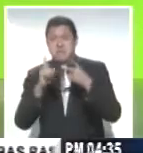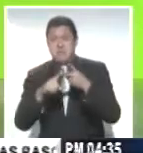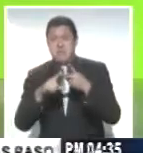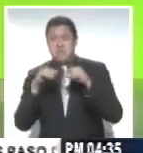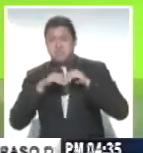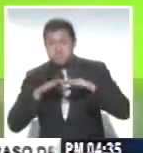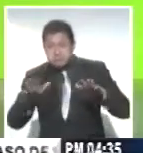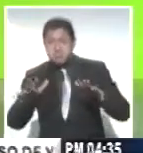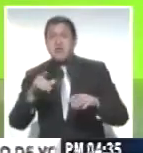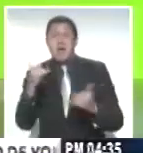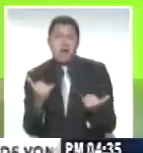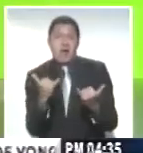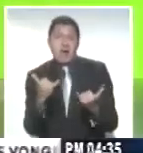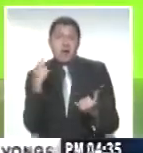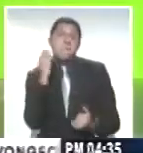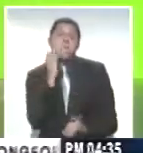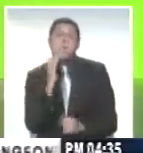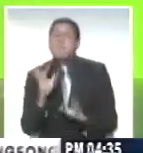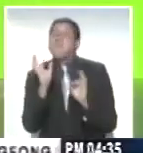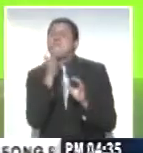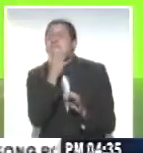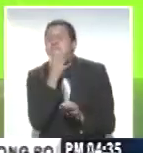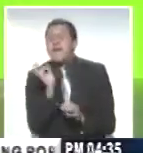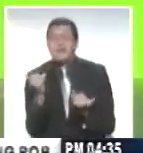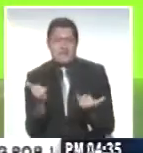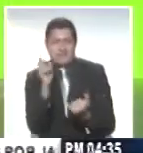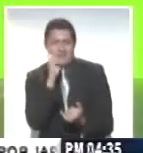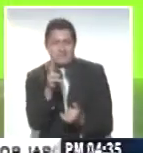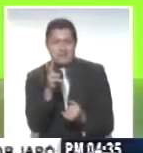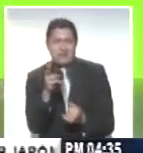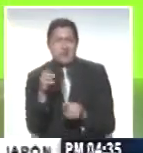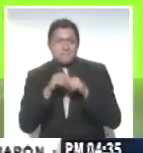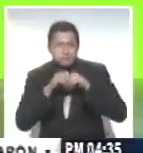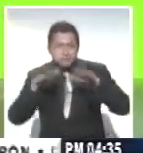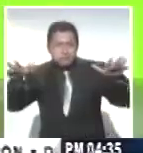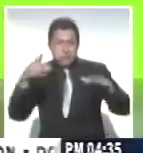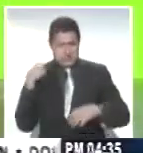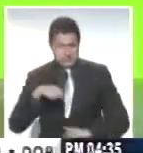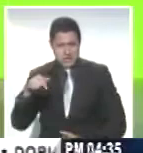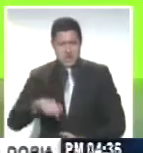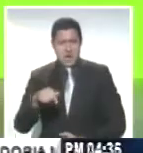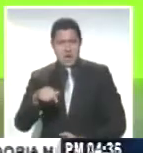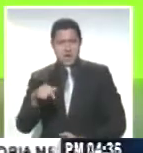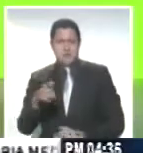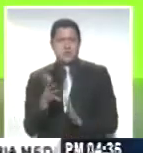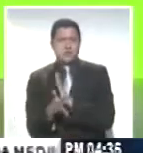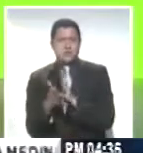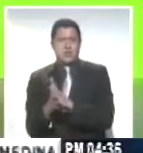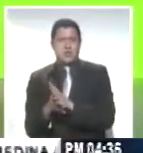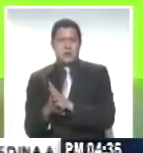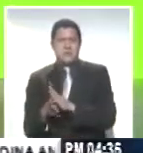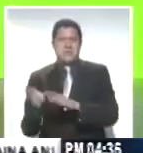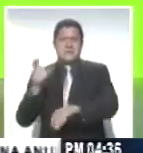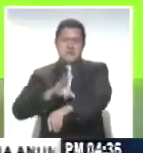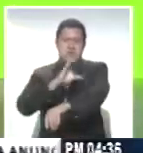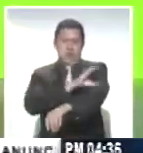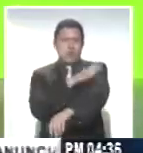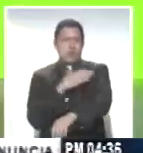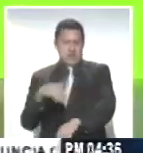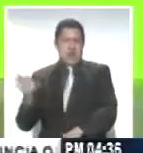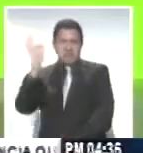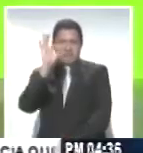virales. De hecho, ahorita tenemos un ejemplo muy sencillo con respecto a la epidemia que nos ocurre con respecto al virus del